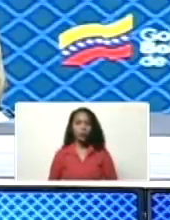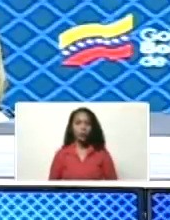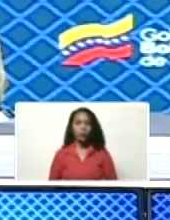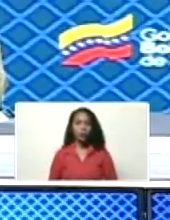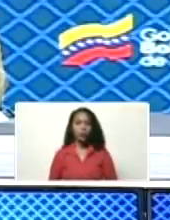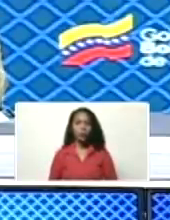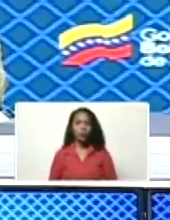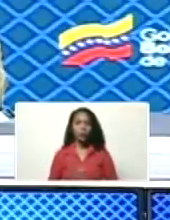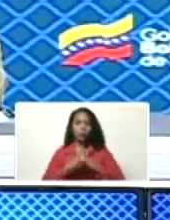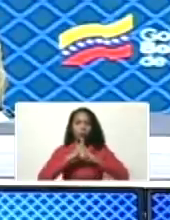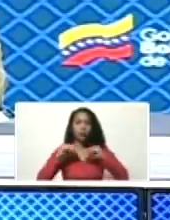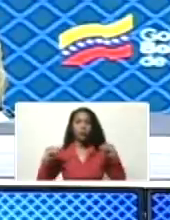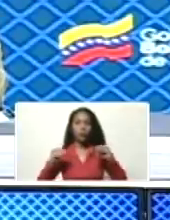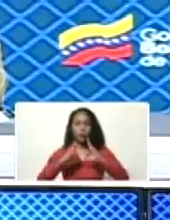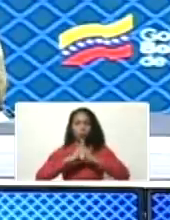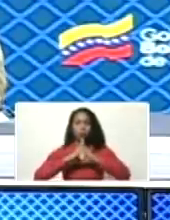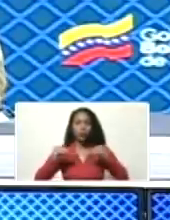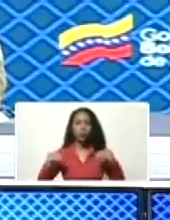todos.